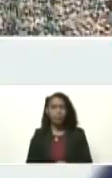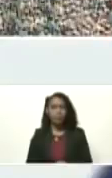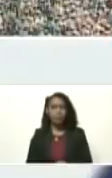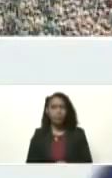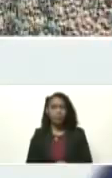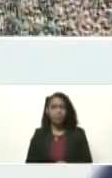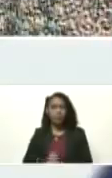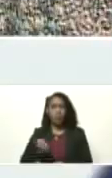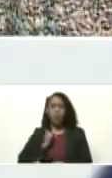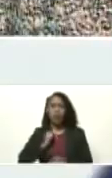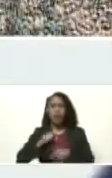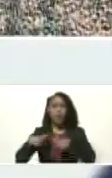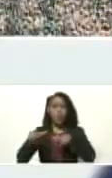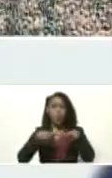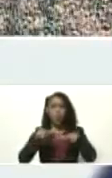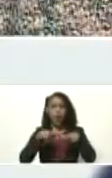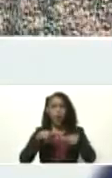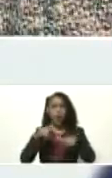Estén donde estén.